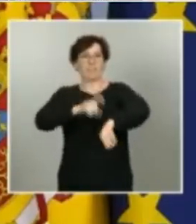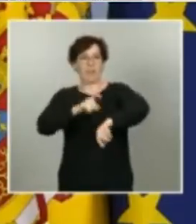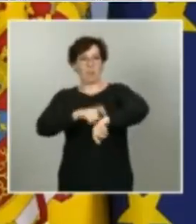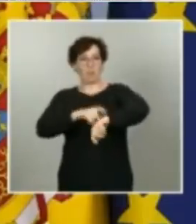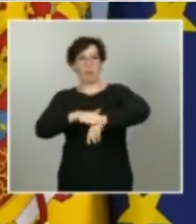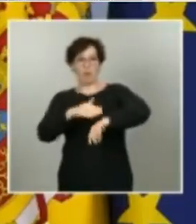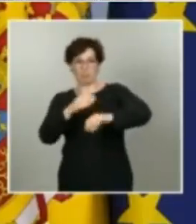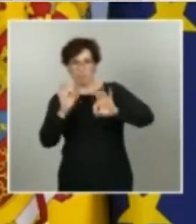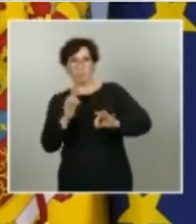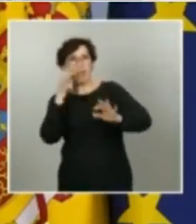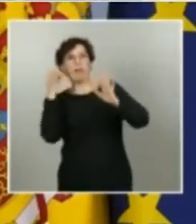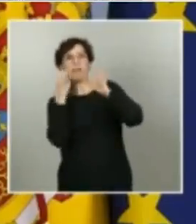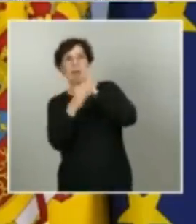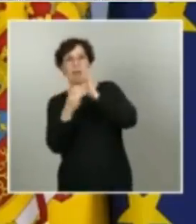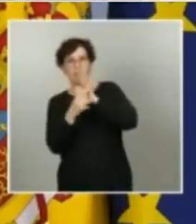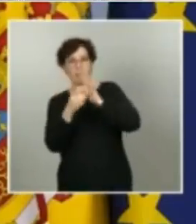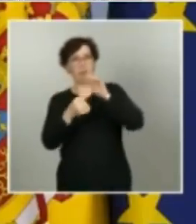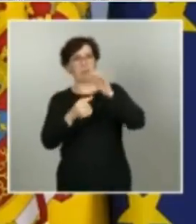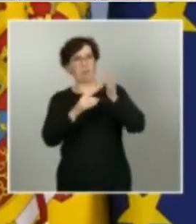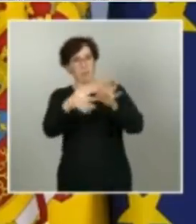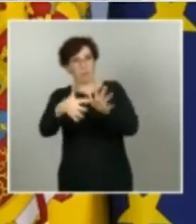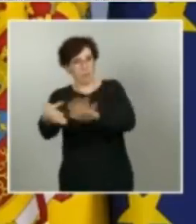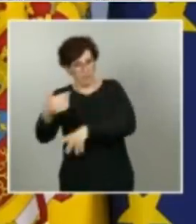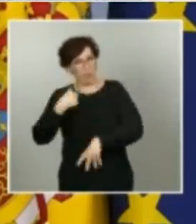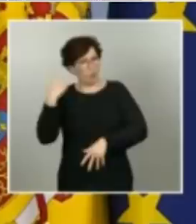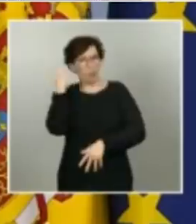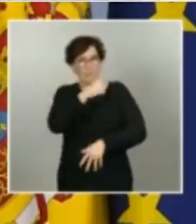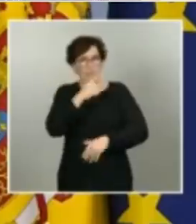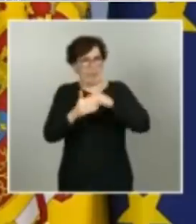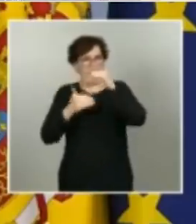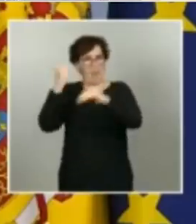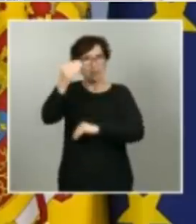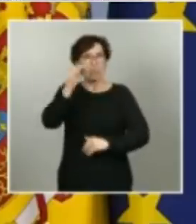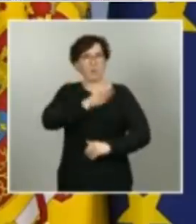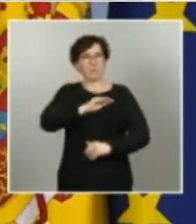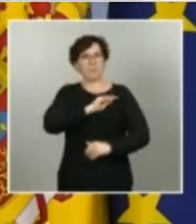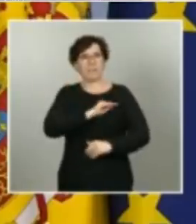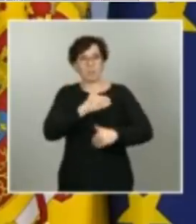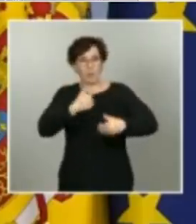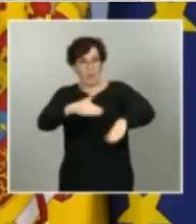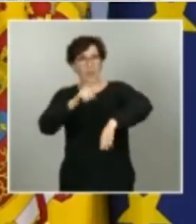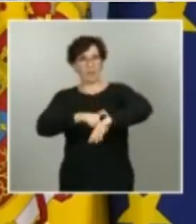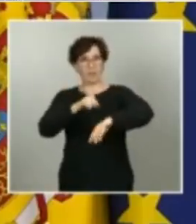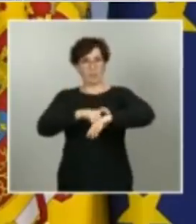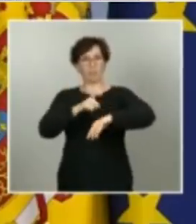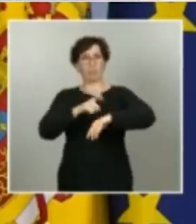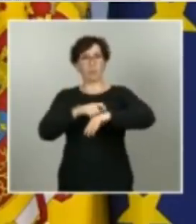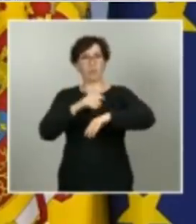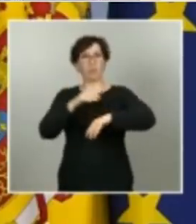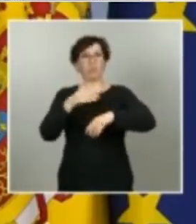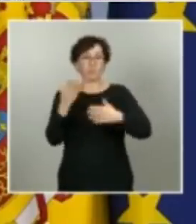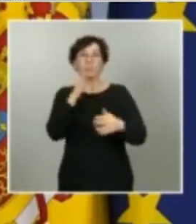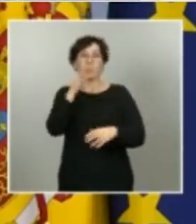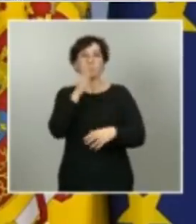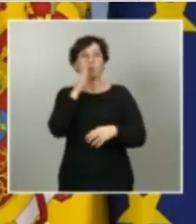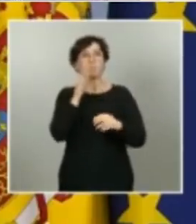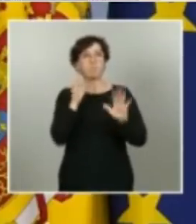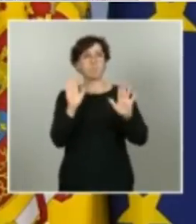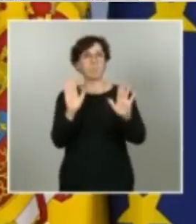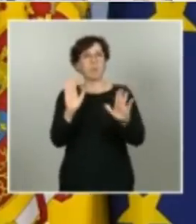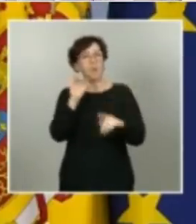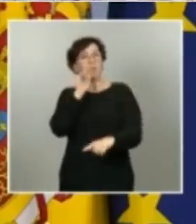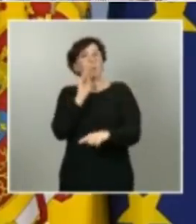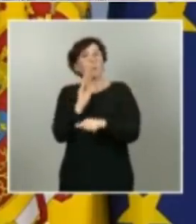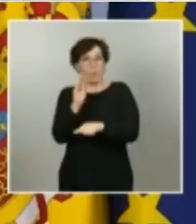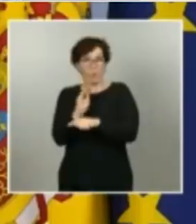política detrás. Pero comienza a ser ya muy sospechoso, Carlos, que estando mejor en la atención primaria que muchas otras comunidades